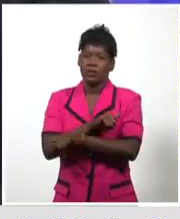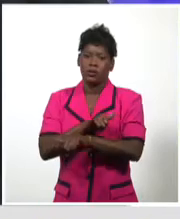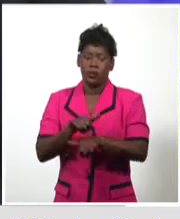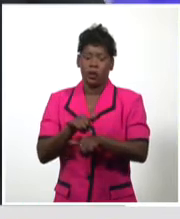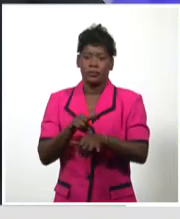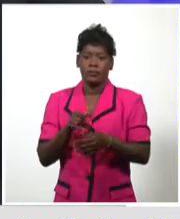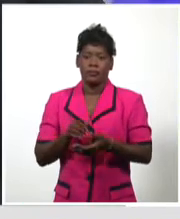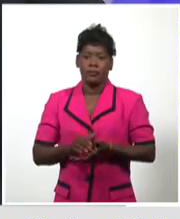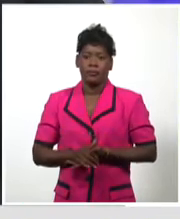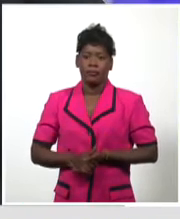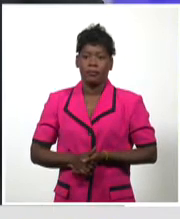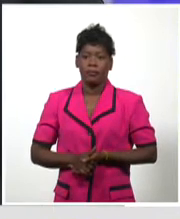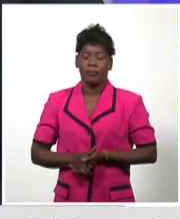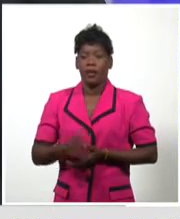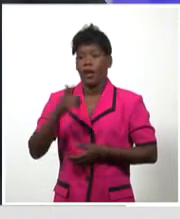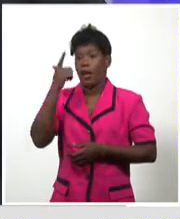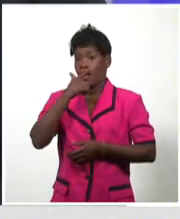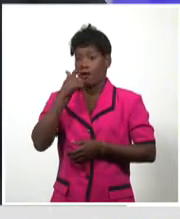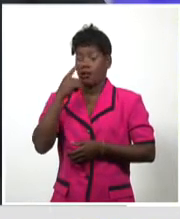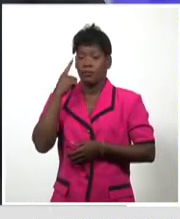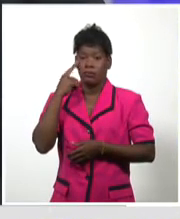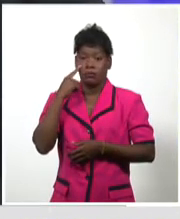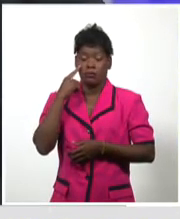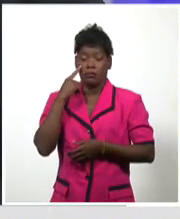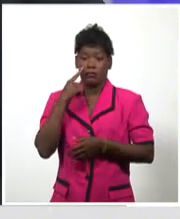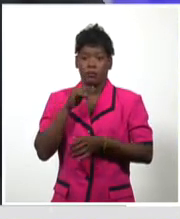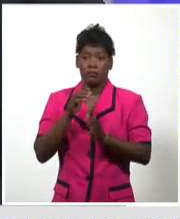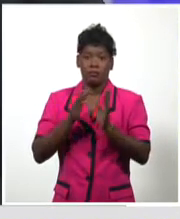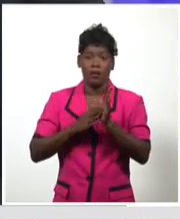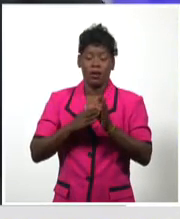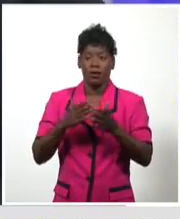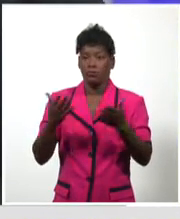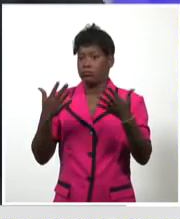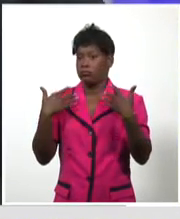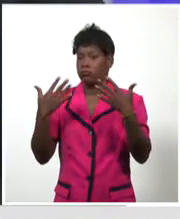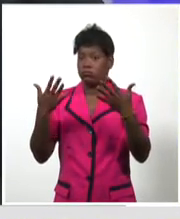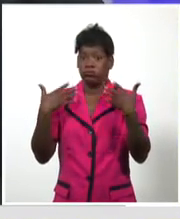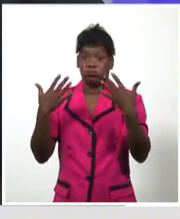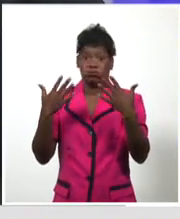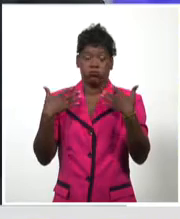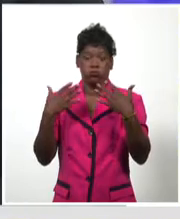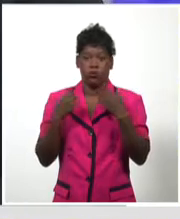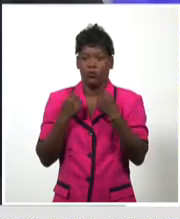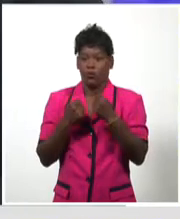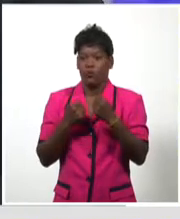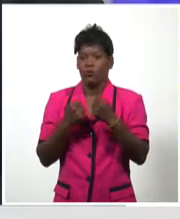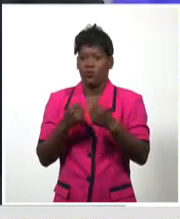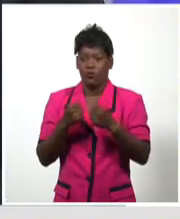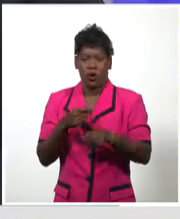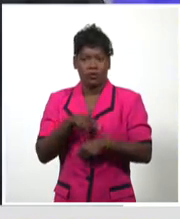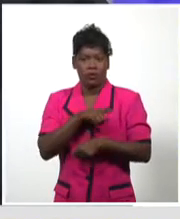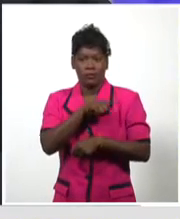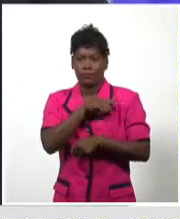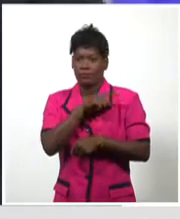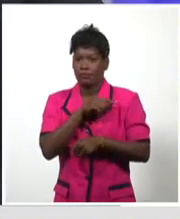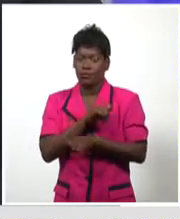sido extremadamente caluroso. De hecho, ha sido el mes de abril más caluroso de los últimos 70 años. Desde el